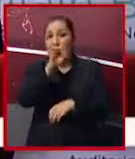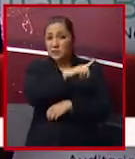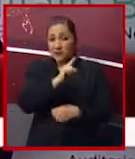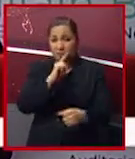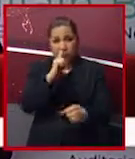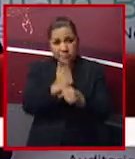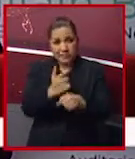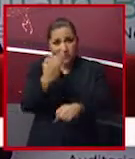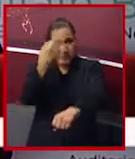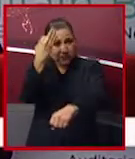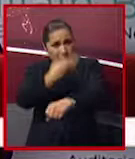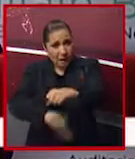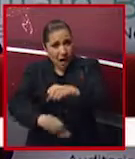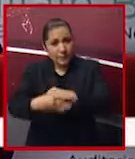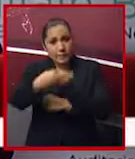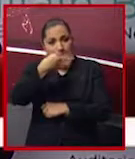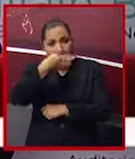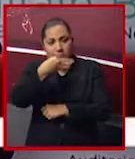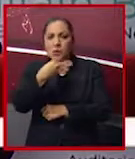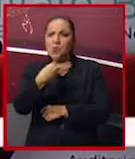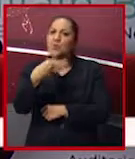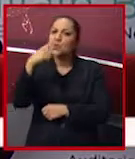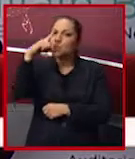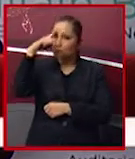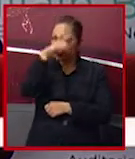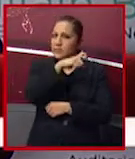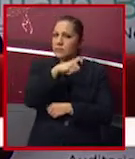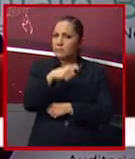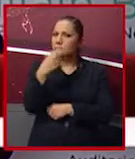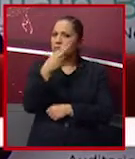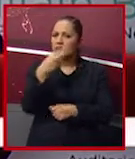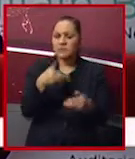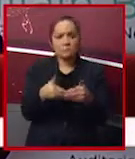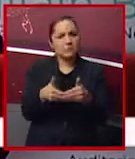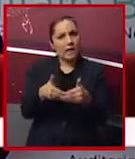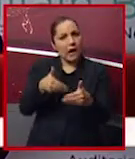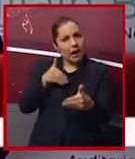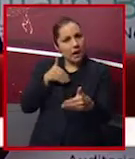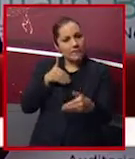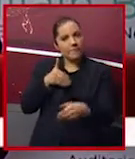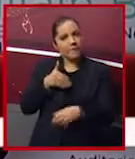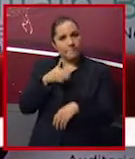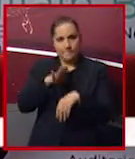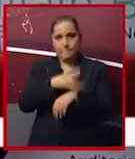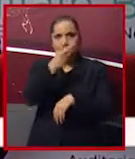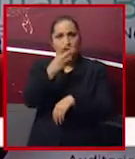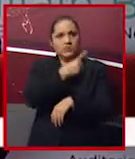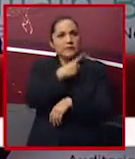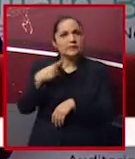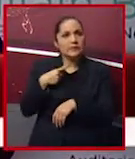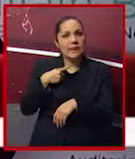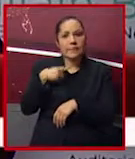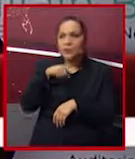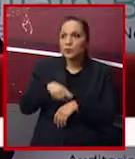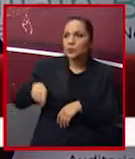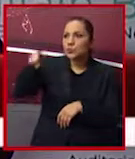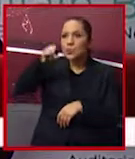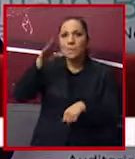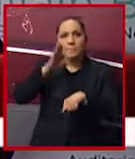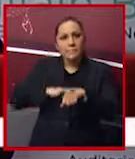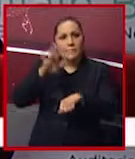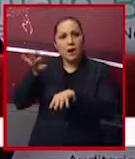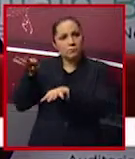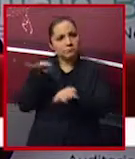no se interviene a tiempo en el sistema inmunológico. Es por eso que atraer la atención sobre esta enfermedad va a tener un